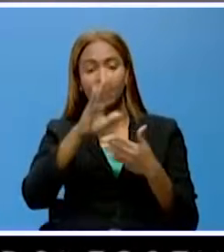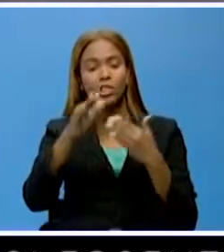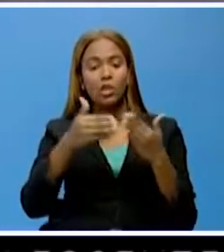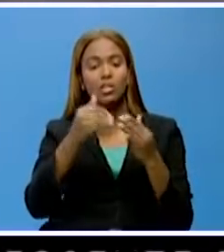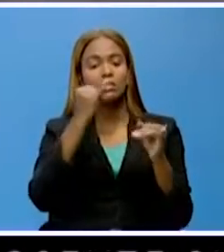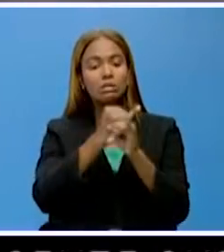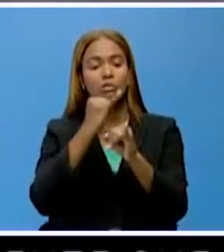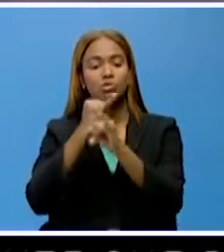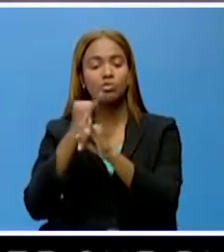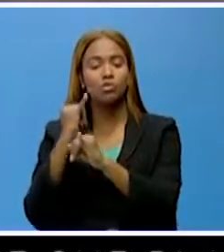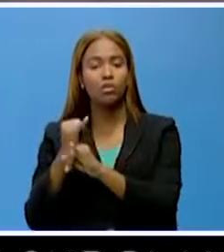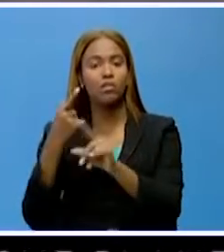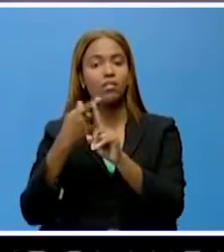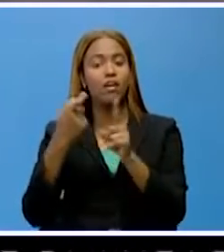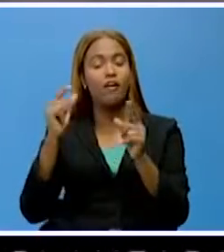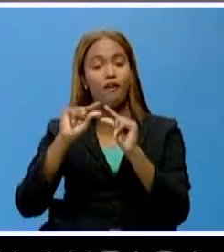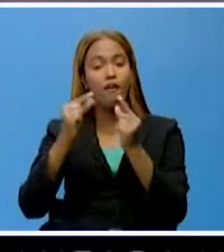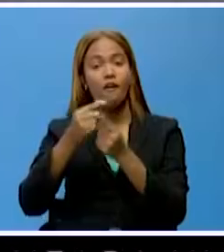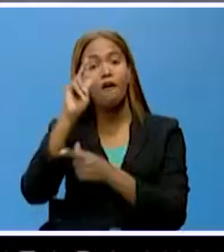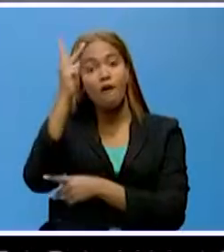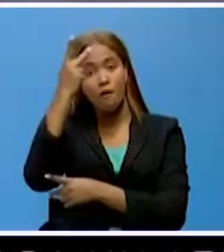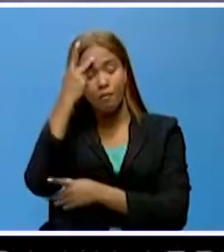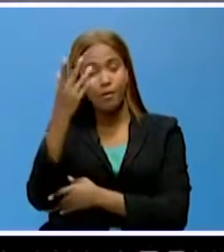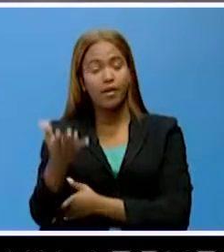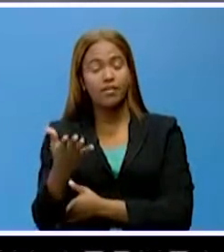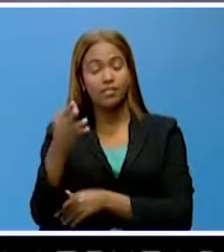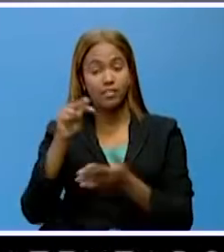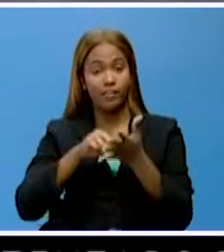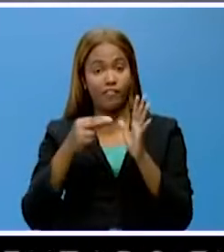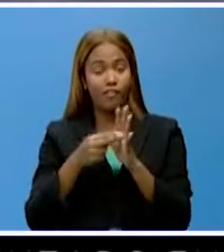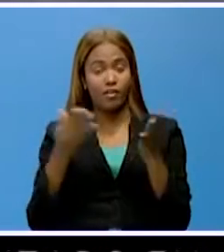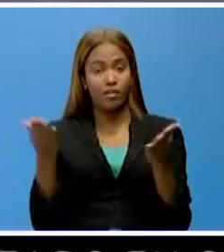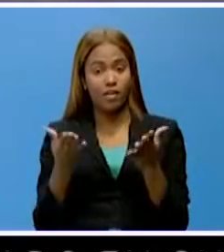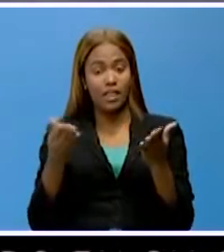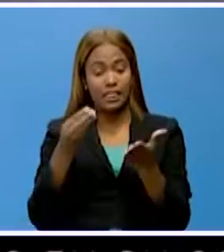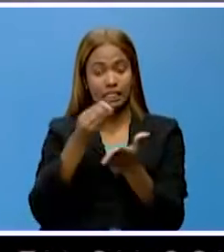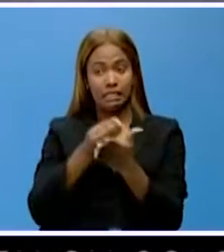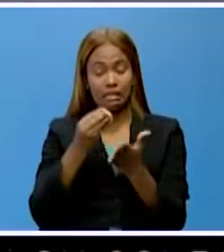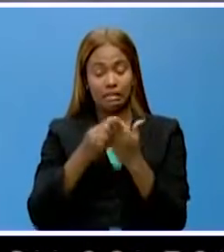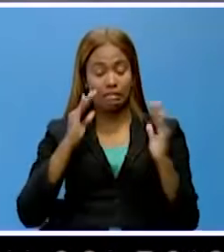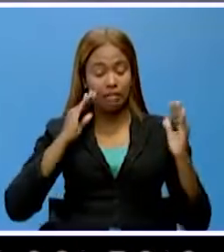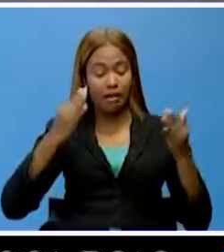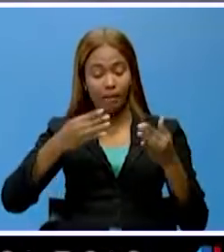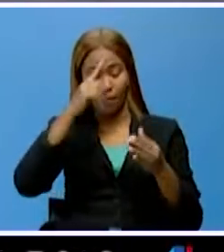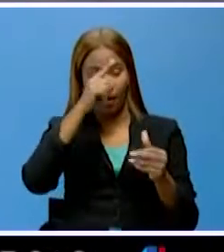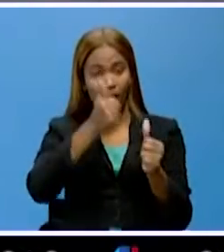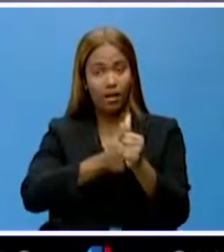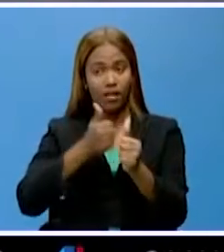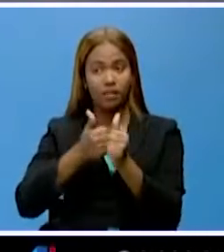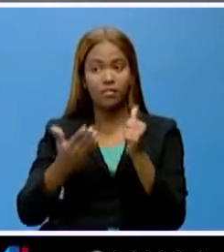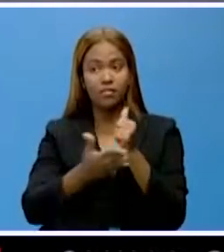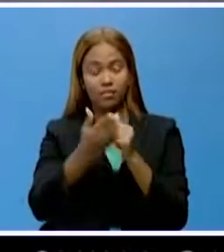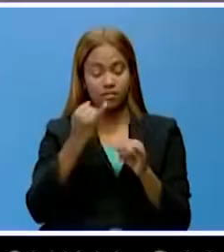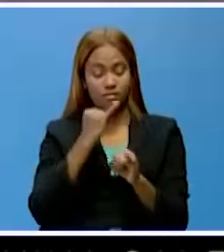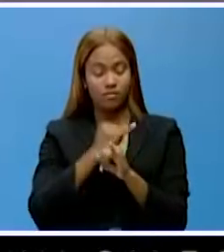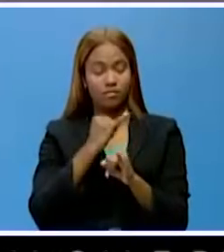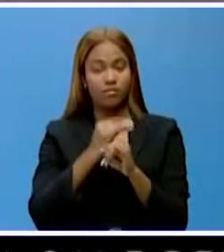las instituciones del Estado, es decir, que a través del presupuesto de cada una de esas